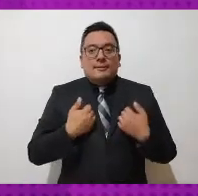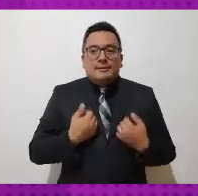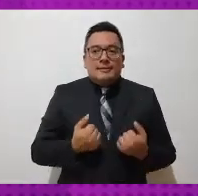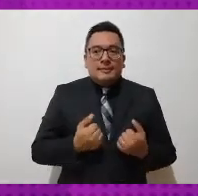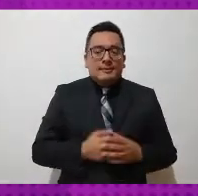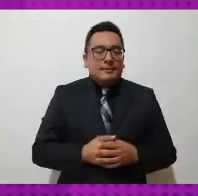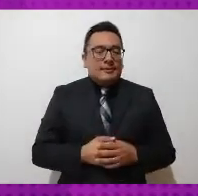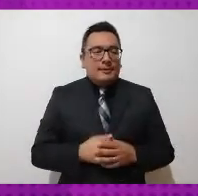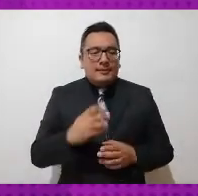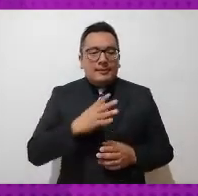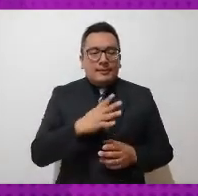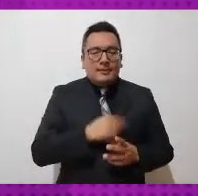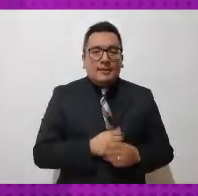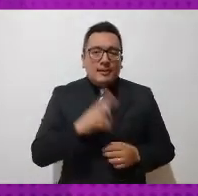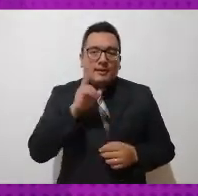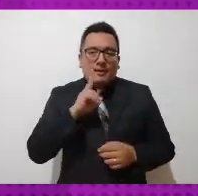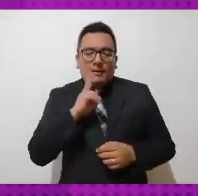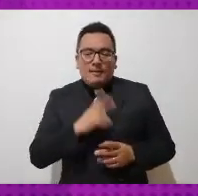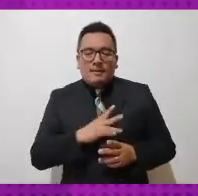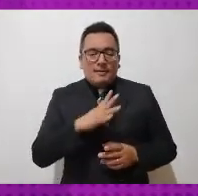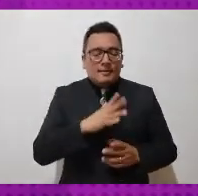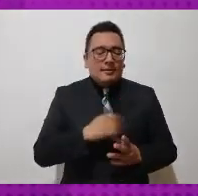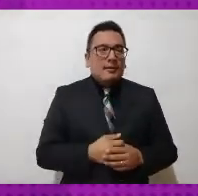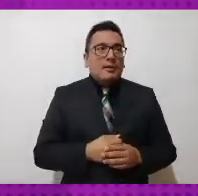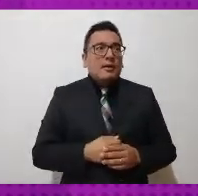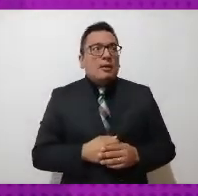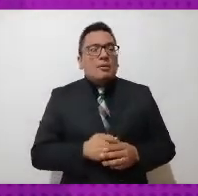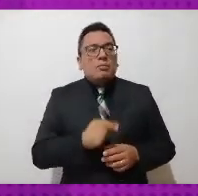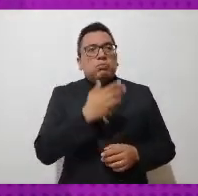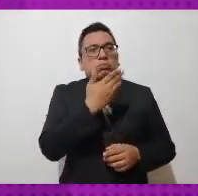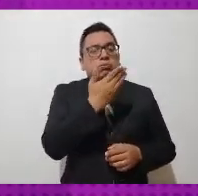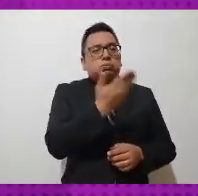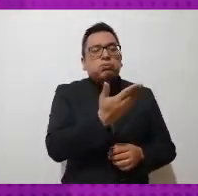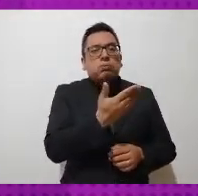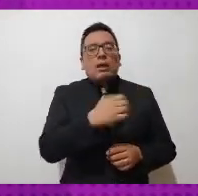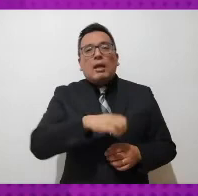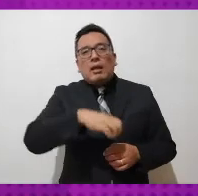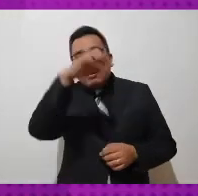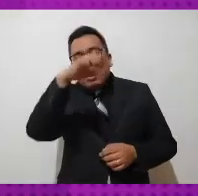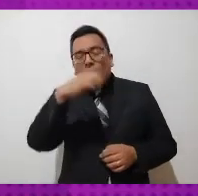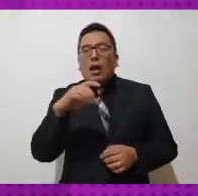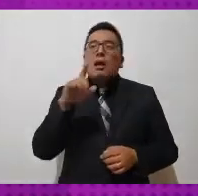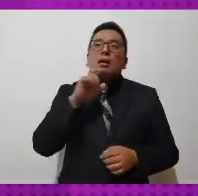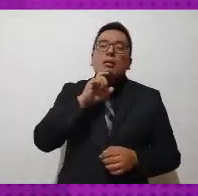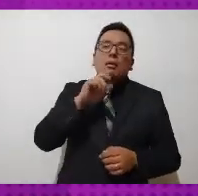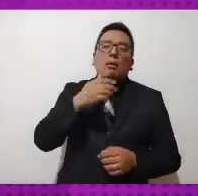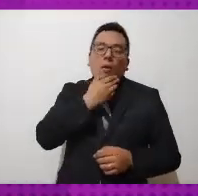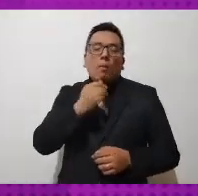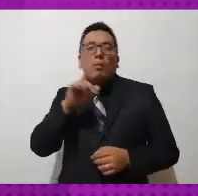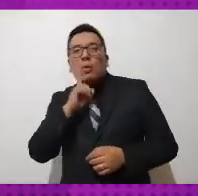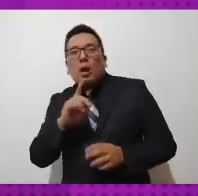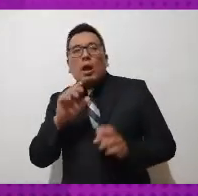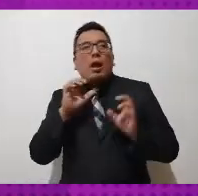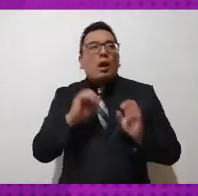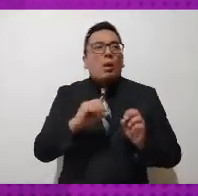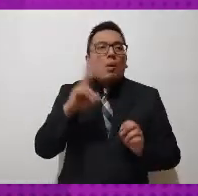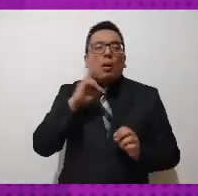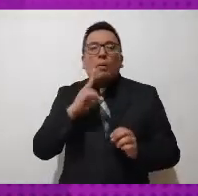datos desagregados por sexo, edad, grupos de atención prioritaria, incrementarían grandemente la